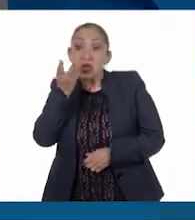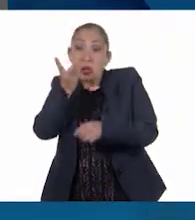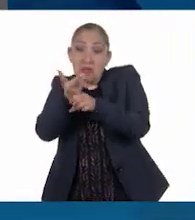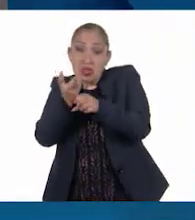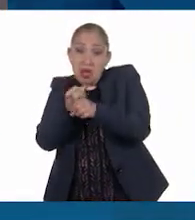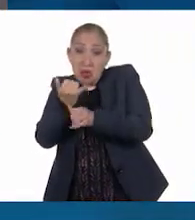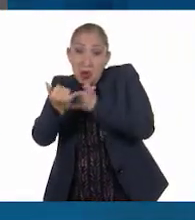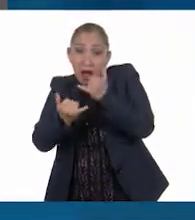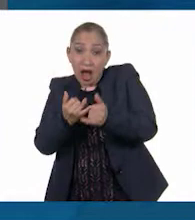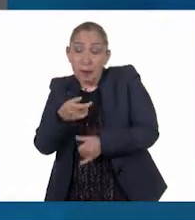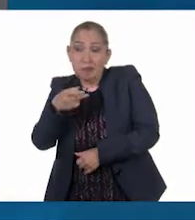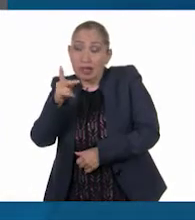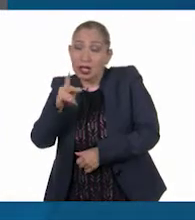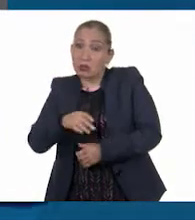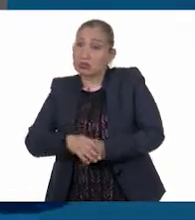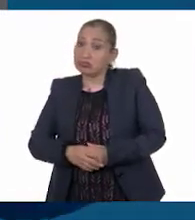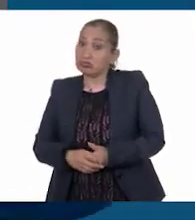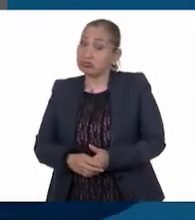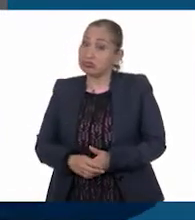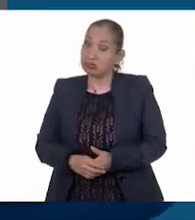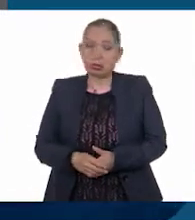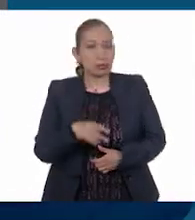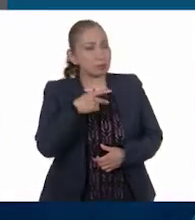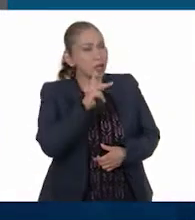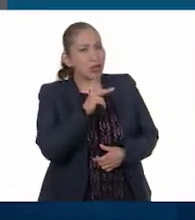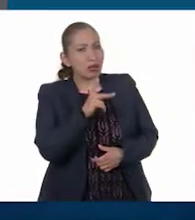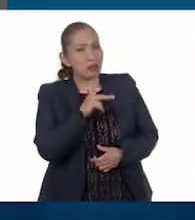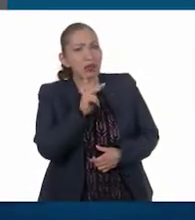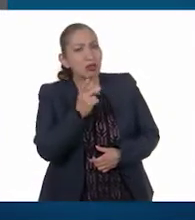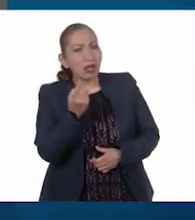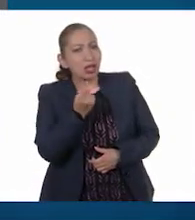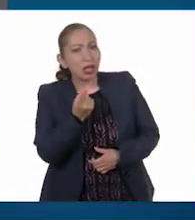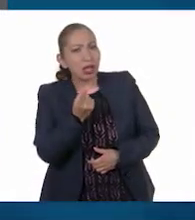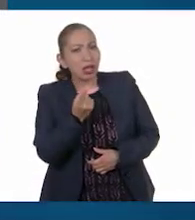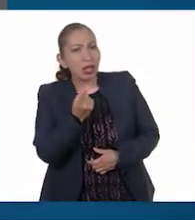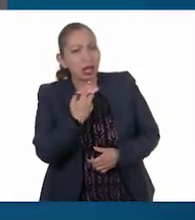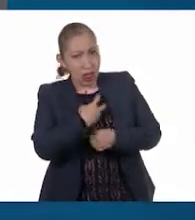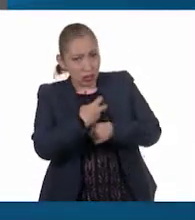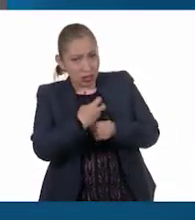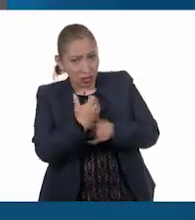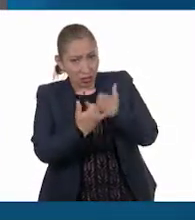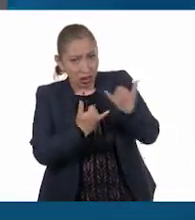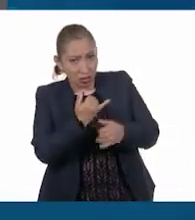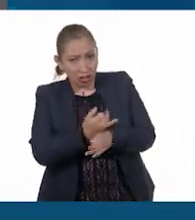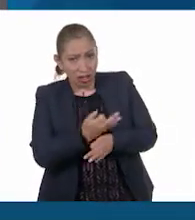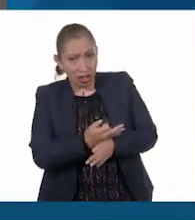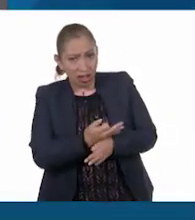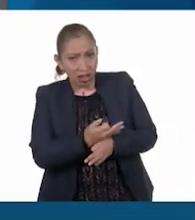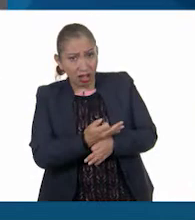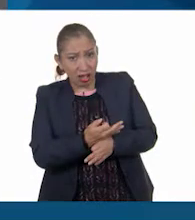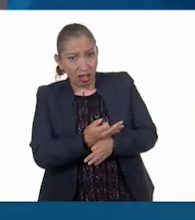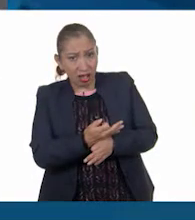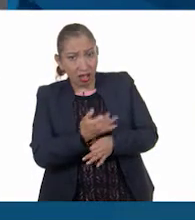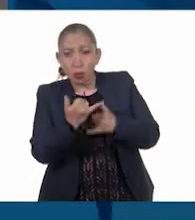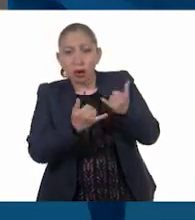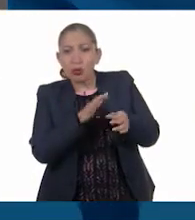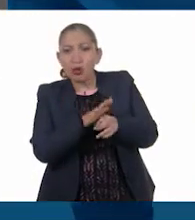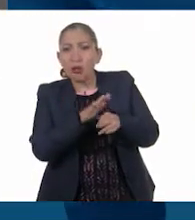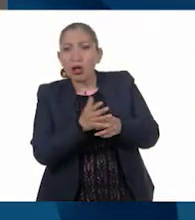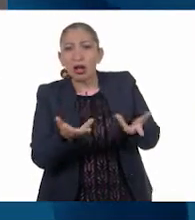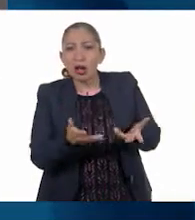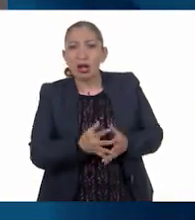a jugar, pero... ¿Pero? ¿Pero qué? ¿Me estás invitando a jugar? ¿Qué vamos a jugar o